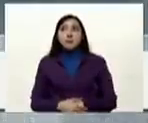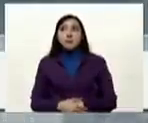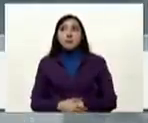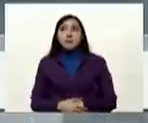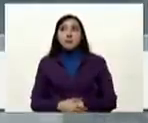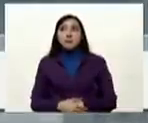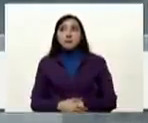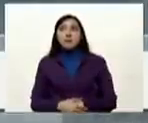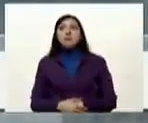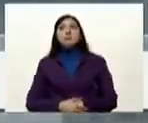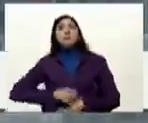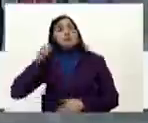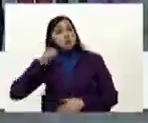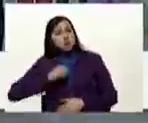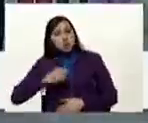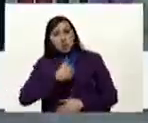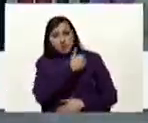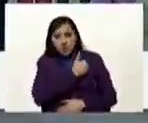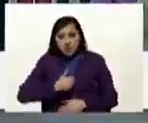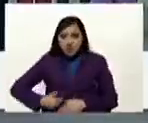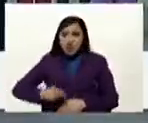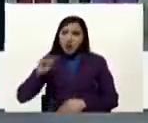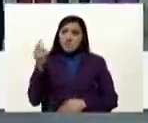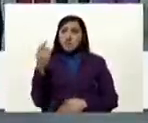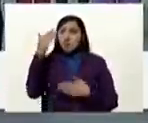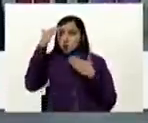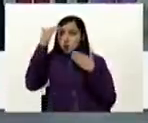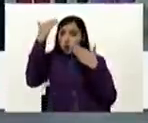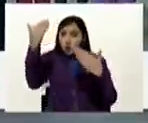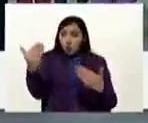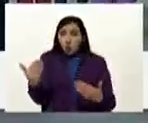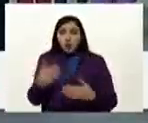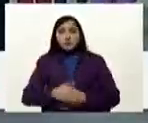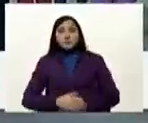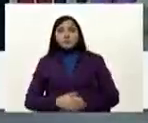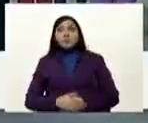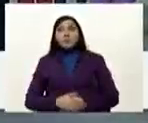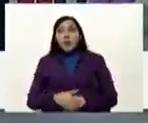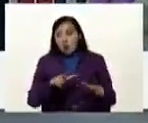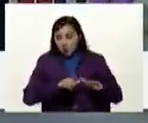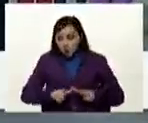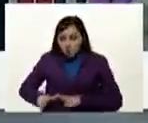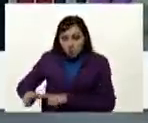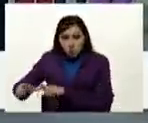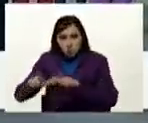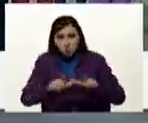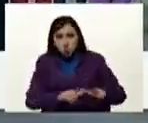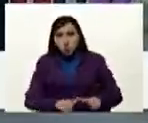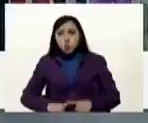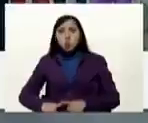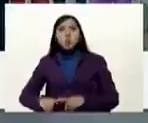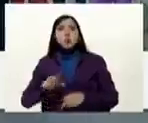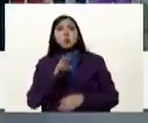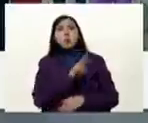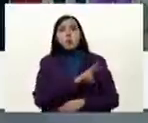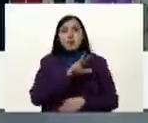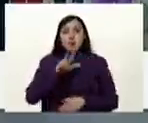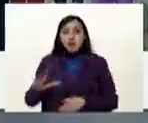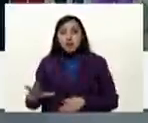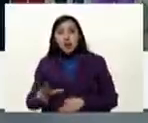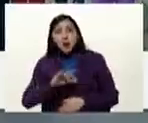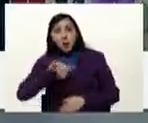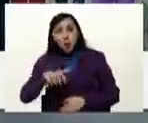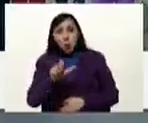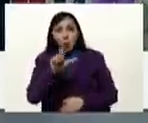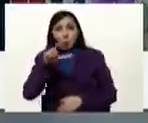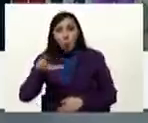Sí, mi presidente. Bueno, primero saludarlo desde acá, desde este sector 23 de julio de Valle Alegre, La